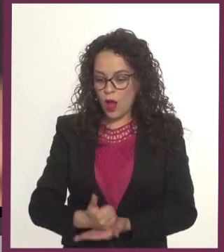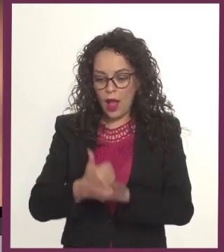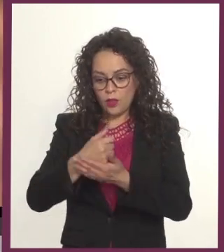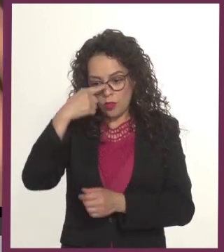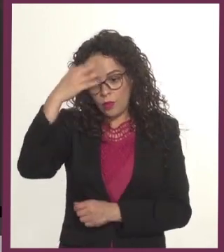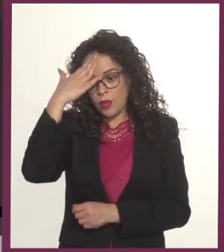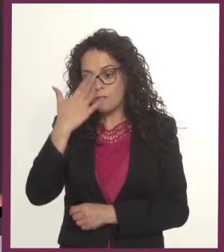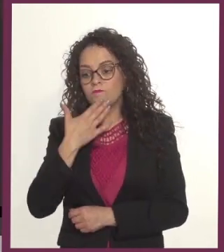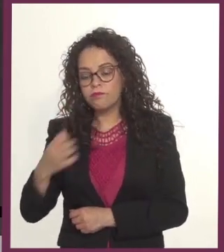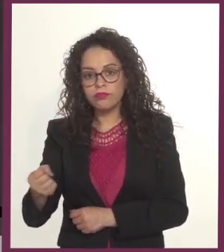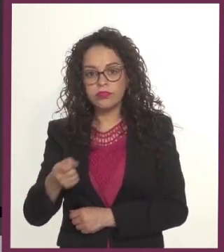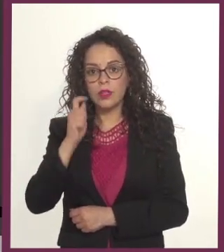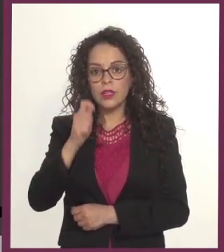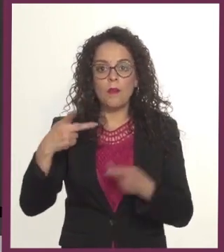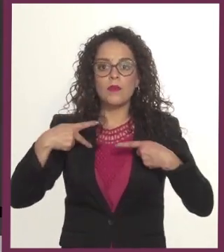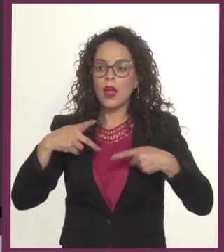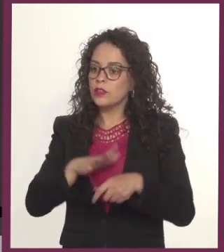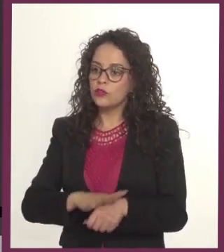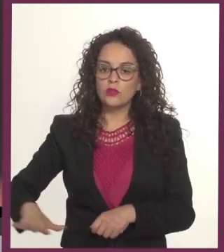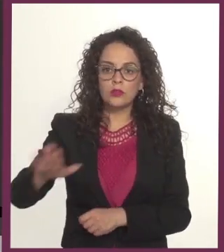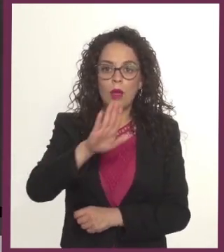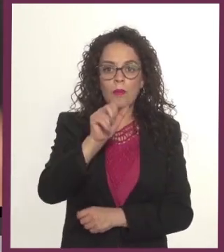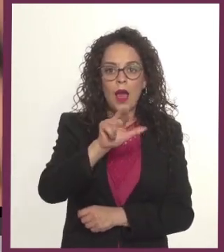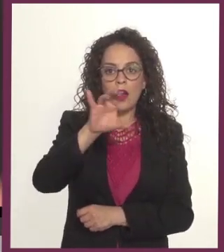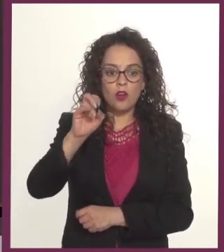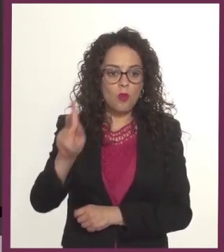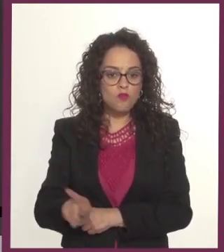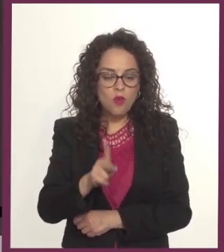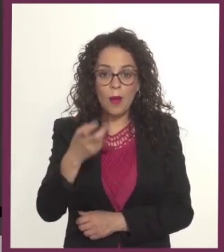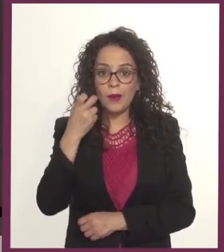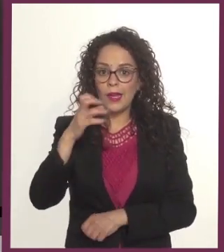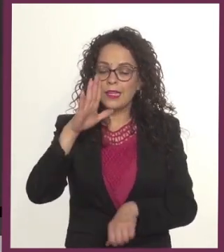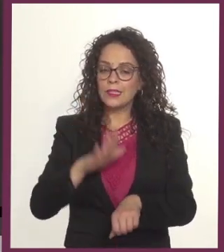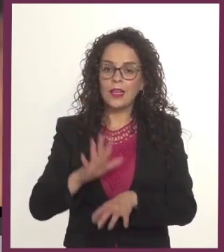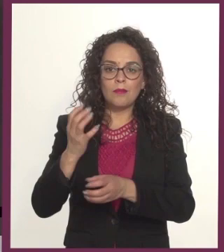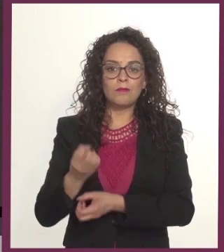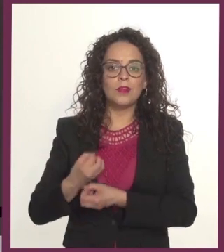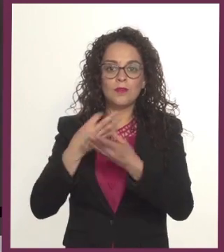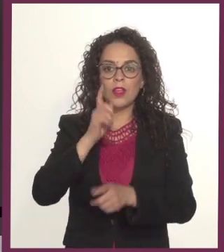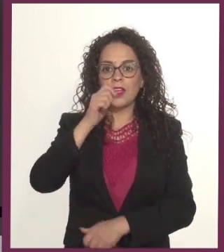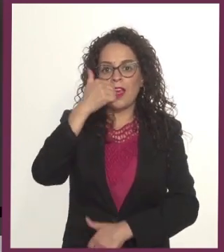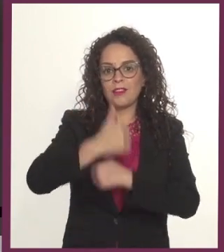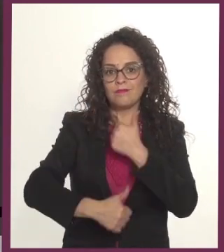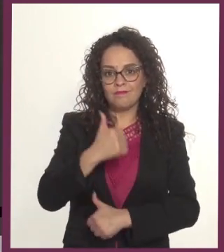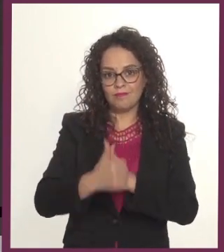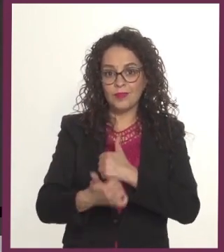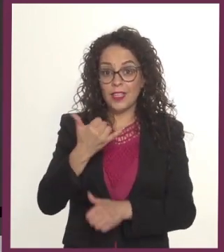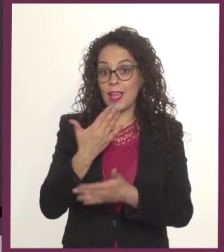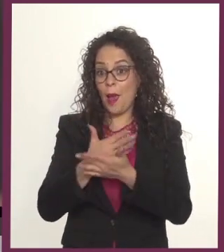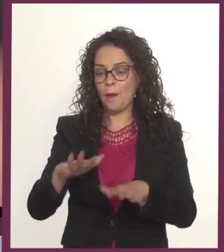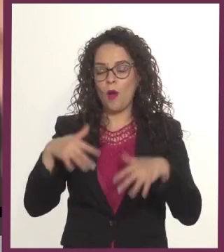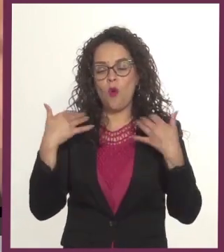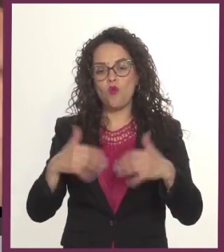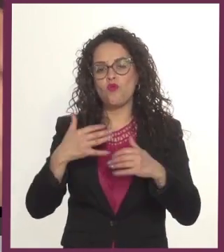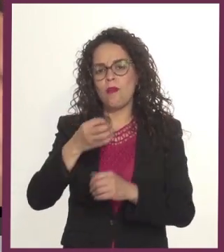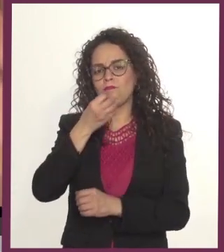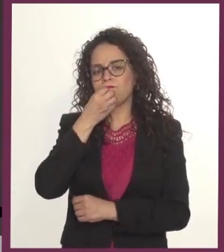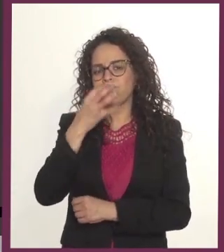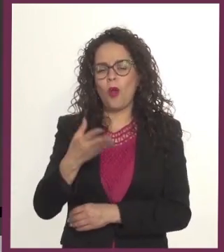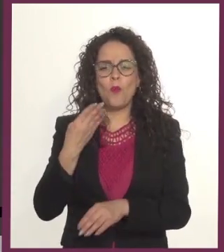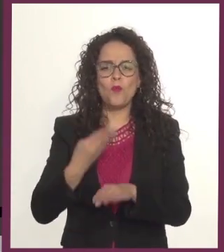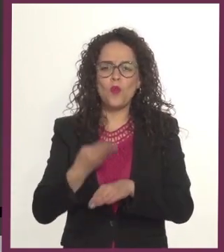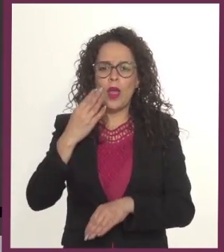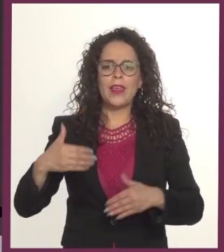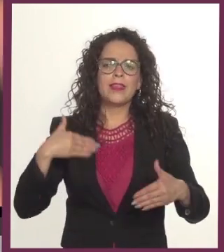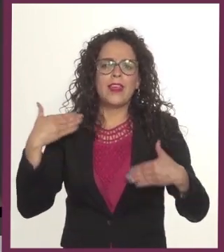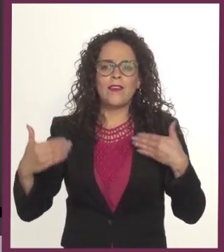acercado la poesía, aunque los chicos no lo sepan, los recursos literarios y tantas habilidades que generan al